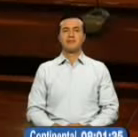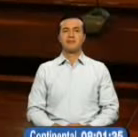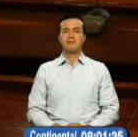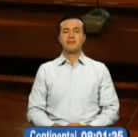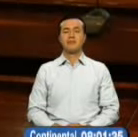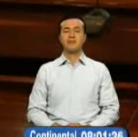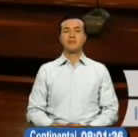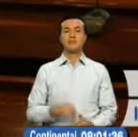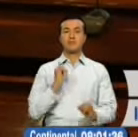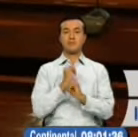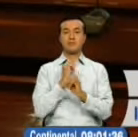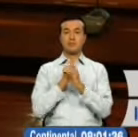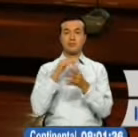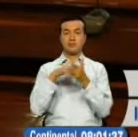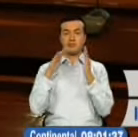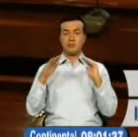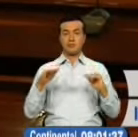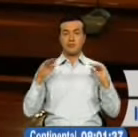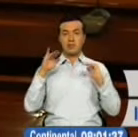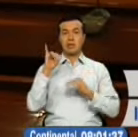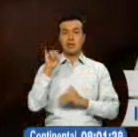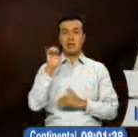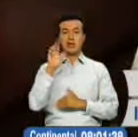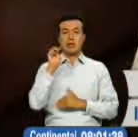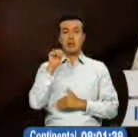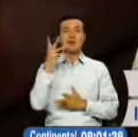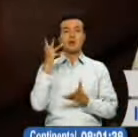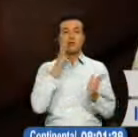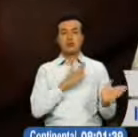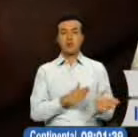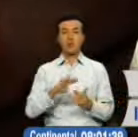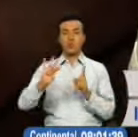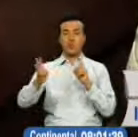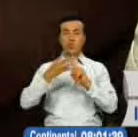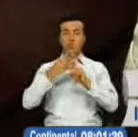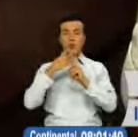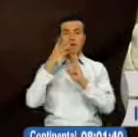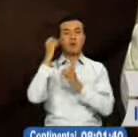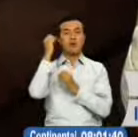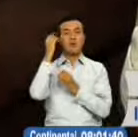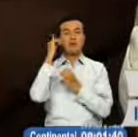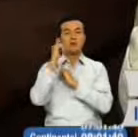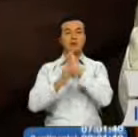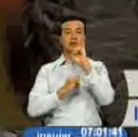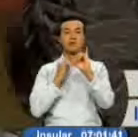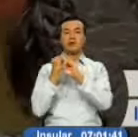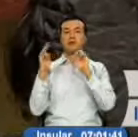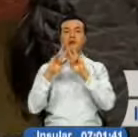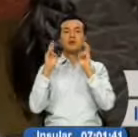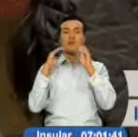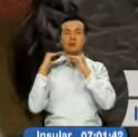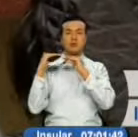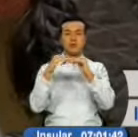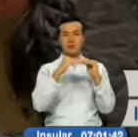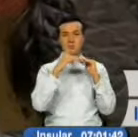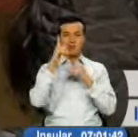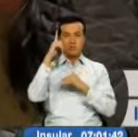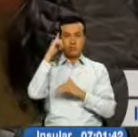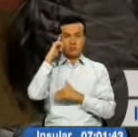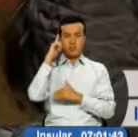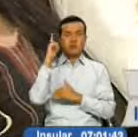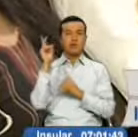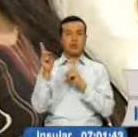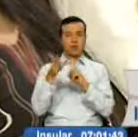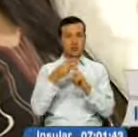El Instituto de Altos Estudios Nacionales, IAEN, desarrolla hoy la cuarta conferencia internacional denominada Democracia y Gobierno